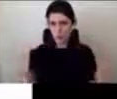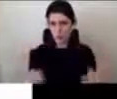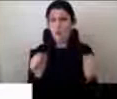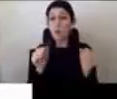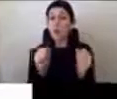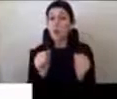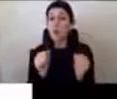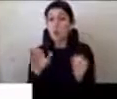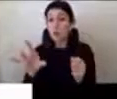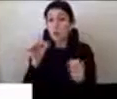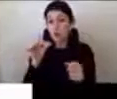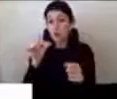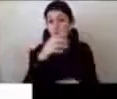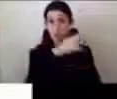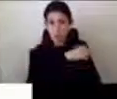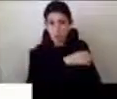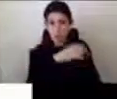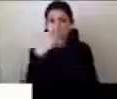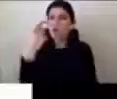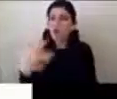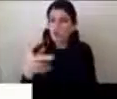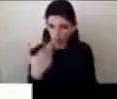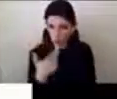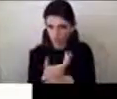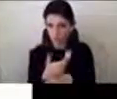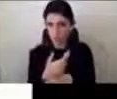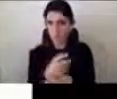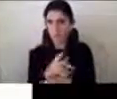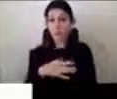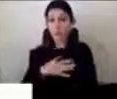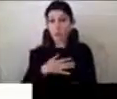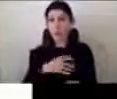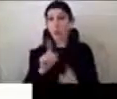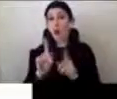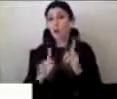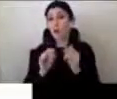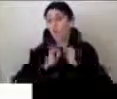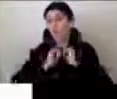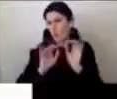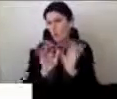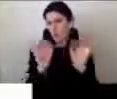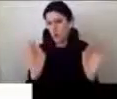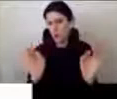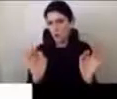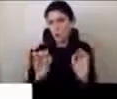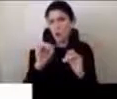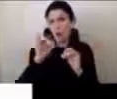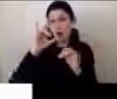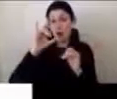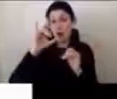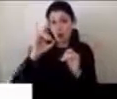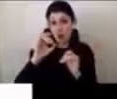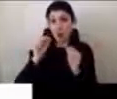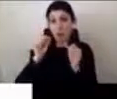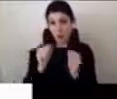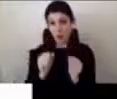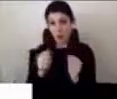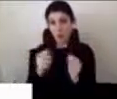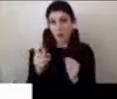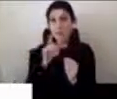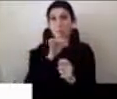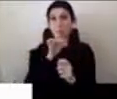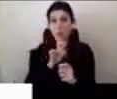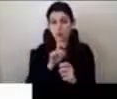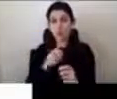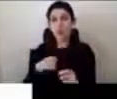región. Y si quisieran algún dato más específico, me pueden preguntar por Instagram y yo puedo buscar ahí la que